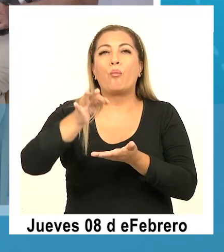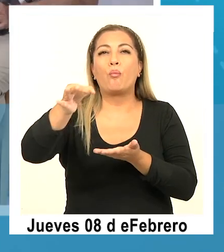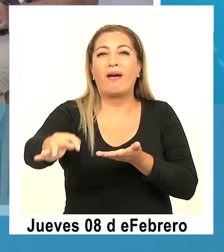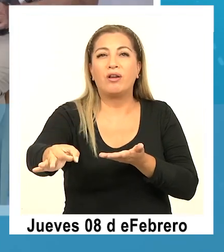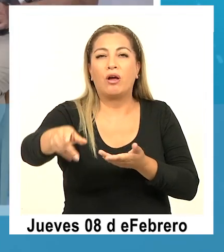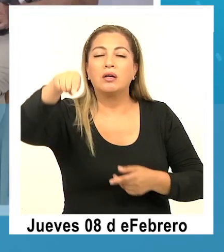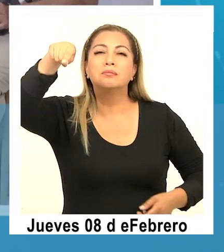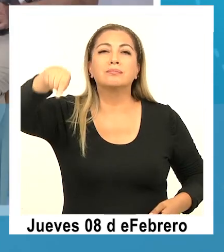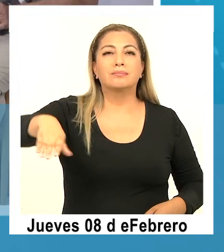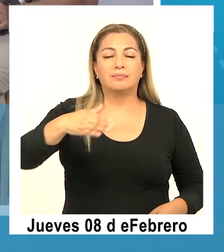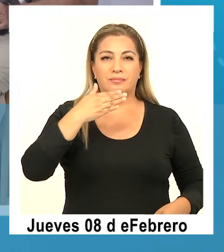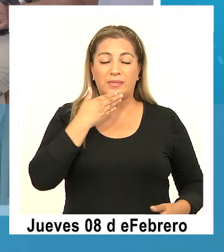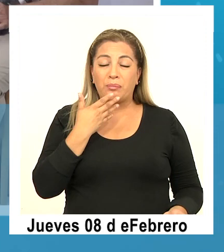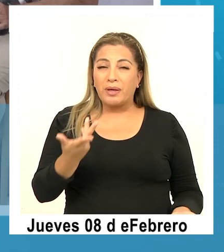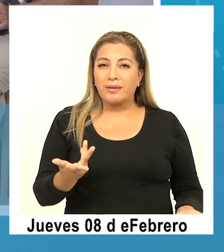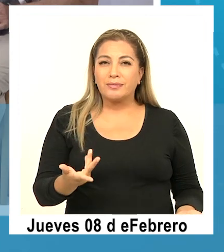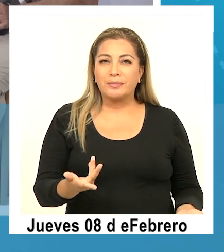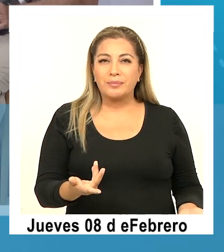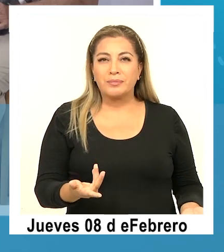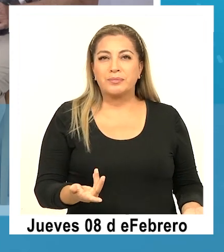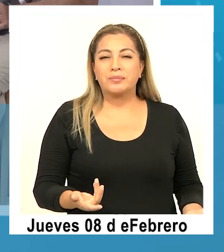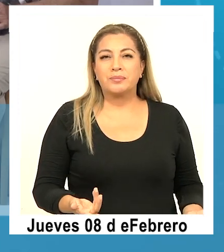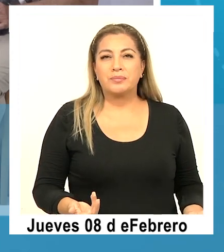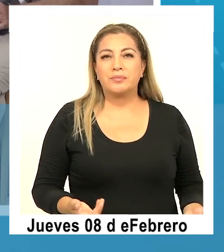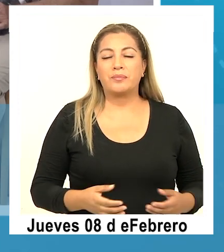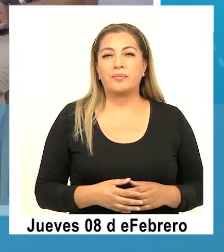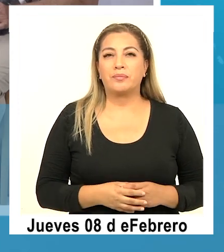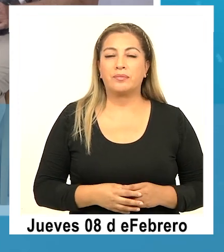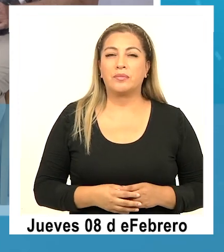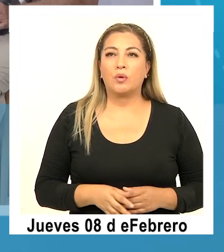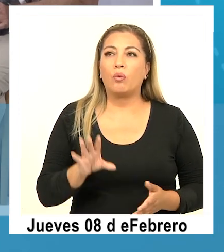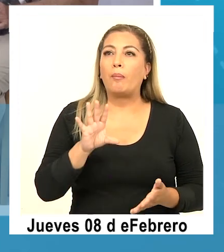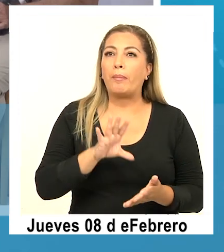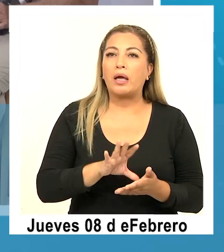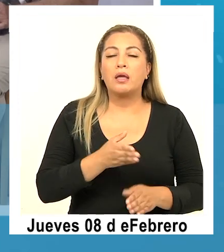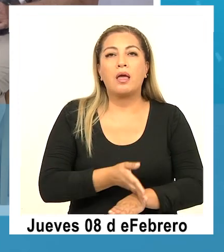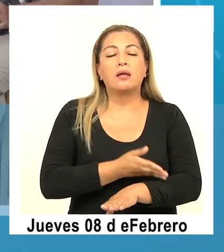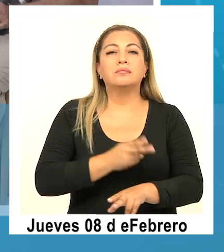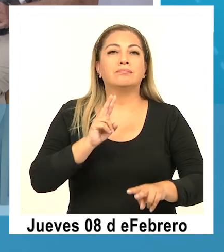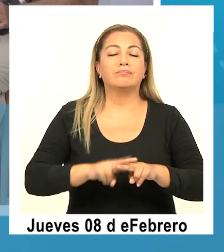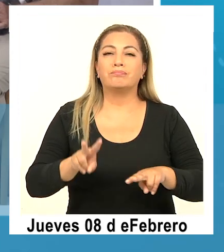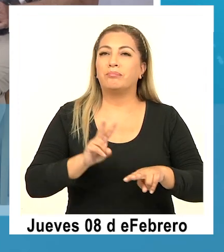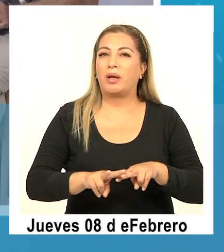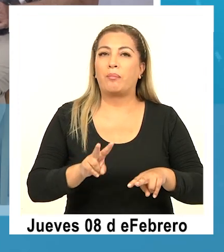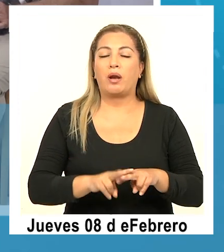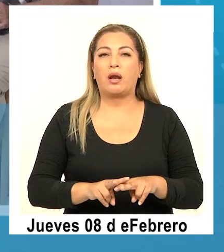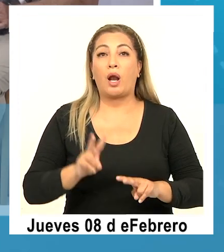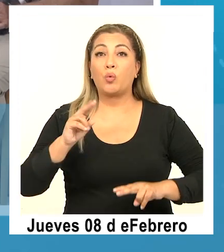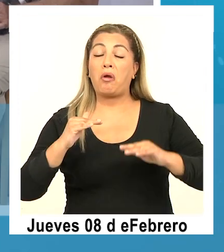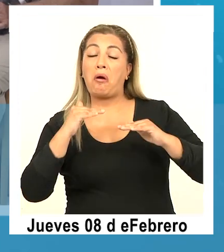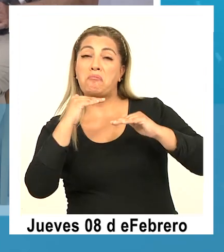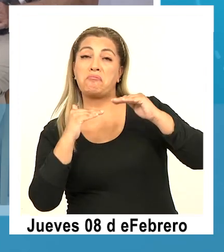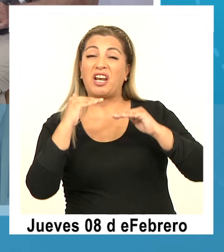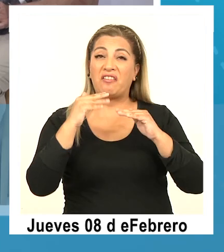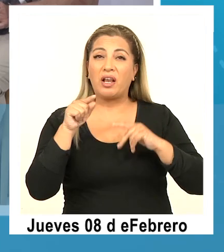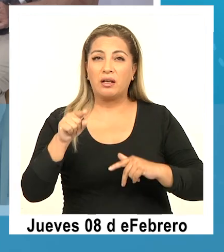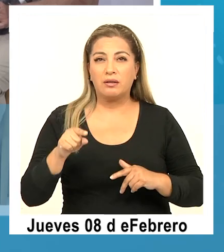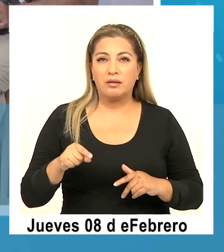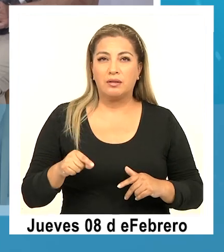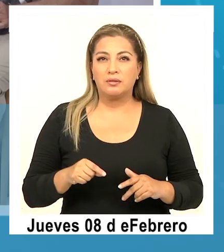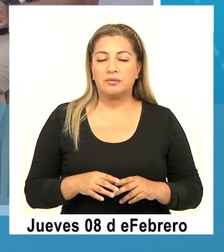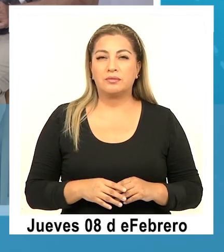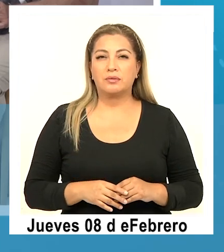altiplano. Por lo tanto, son cosas que un país puede estar preparado para un cierto nivel